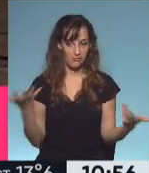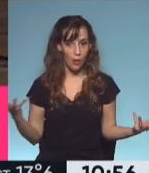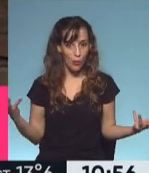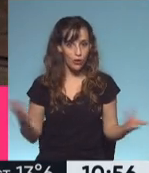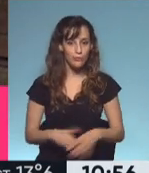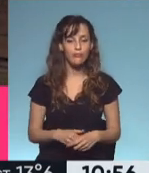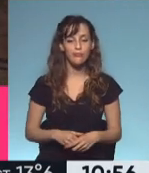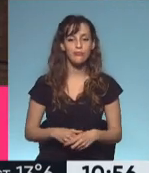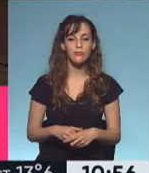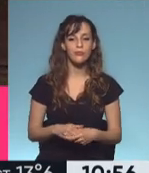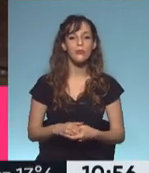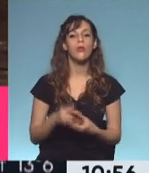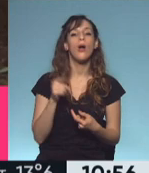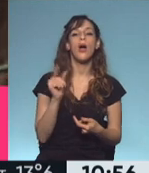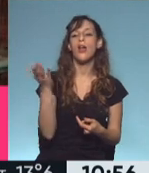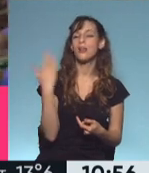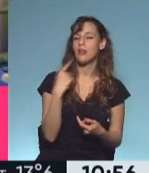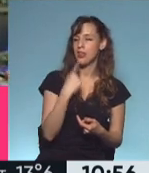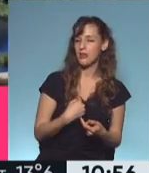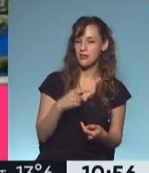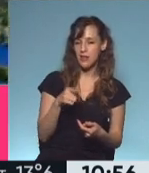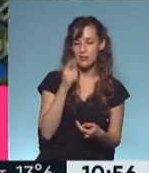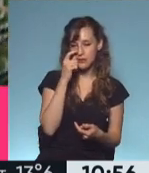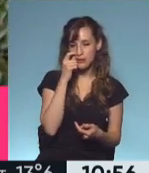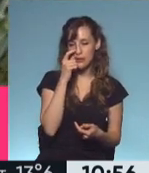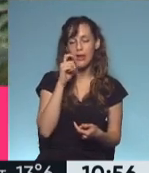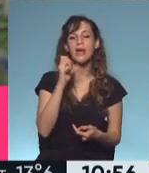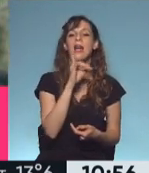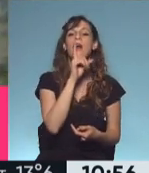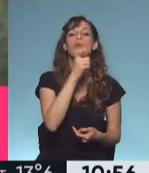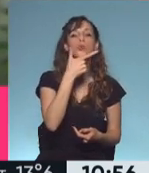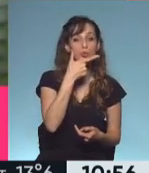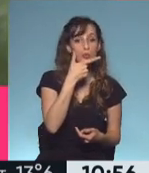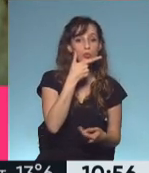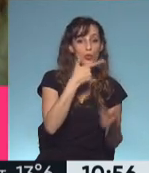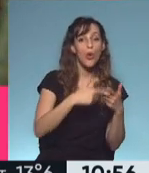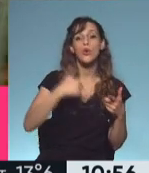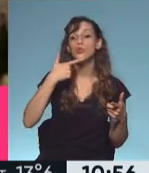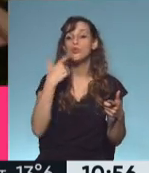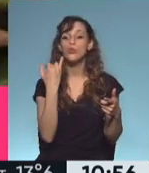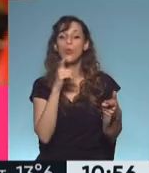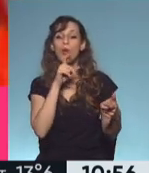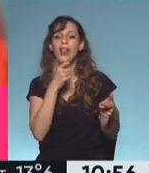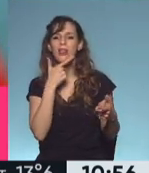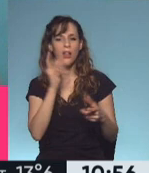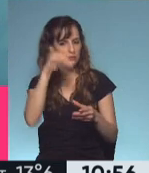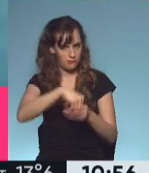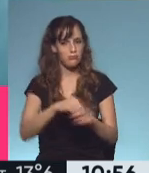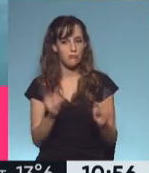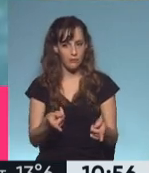Exacto. Vos decías recién si los cactus, las suculentas, los cactus son suculentas. Es una más de todas las familias que